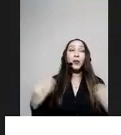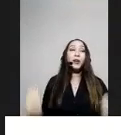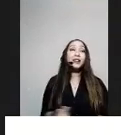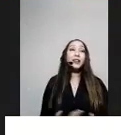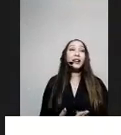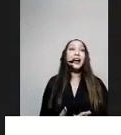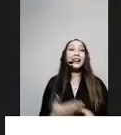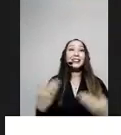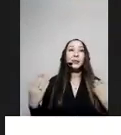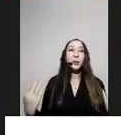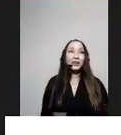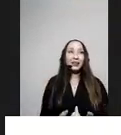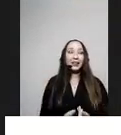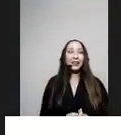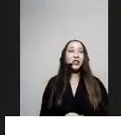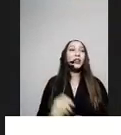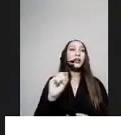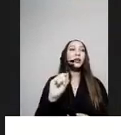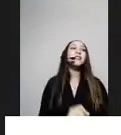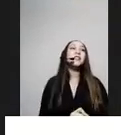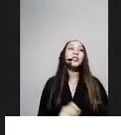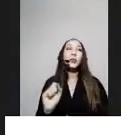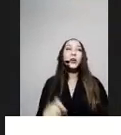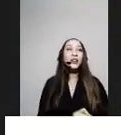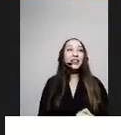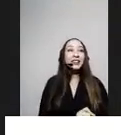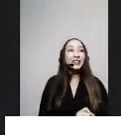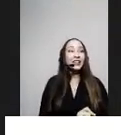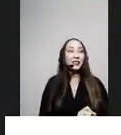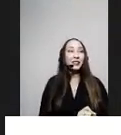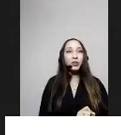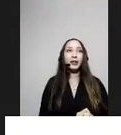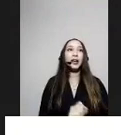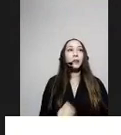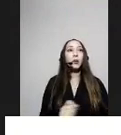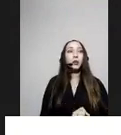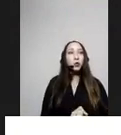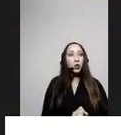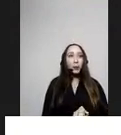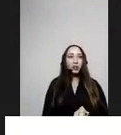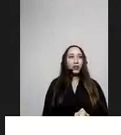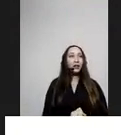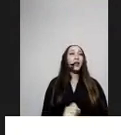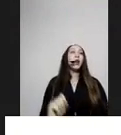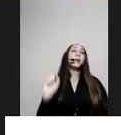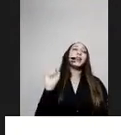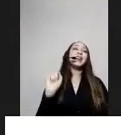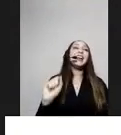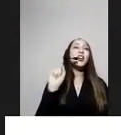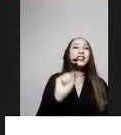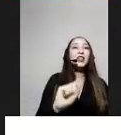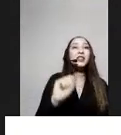Lo mejor de estabilidad es que se puede entrenar. De hecho, esta es una definición muy cortita de inteligencia emocional que a mí me gusta mucho en lo personal, porque